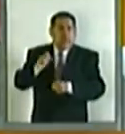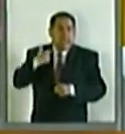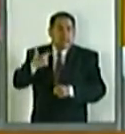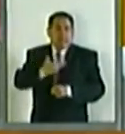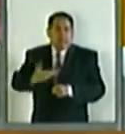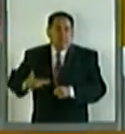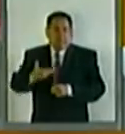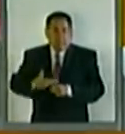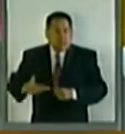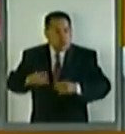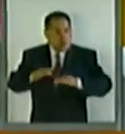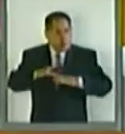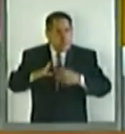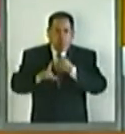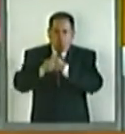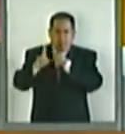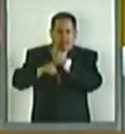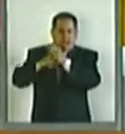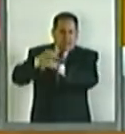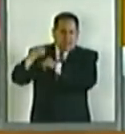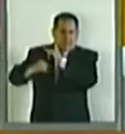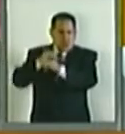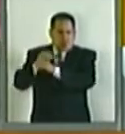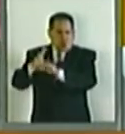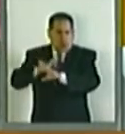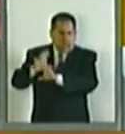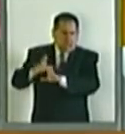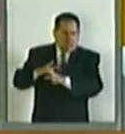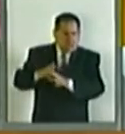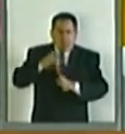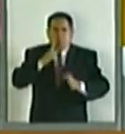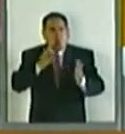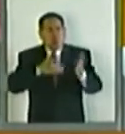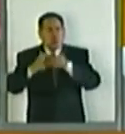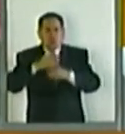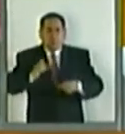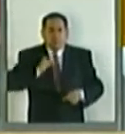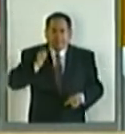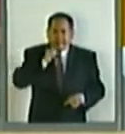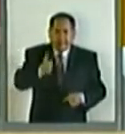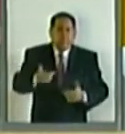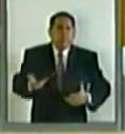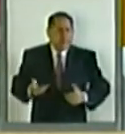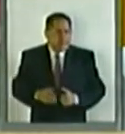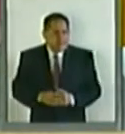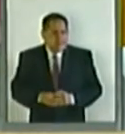no teníamos todos estos conflictos de geopolítica en el mundo, no la aprovecharon?